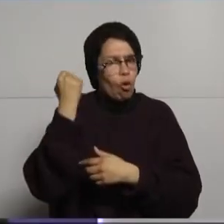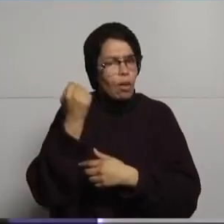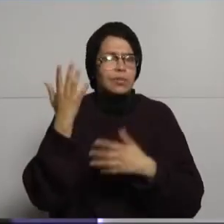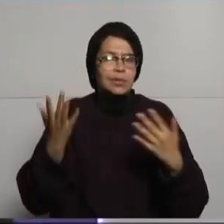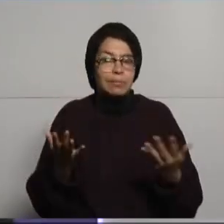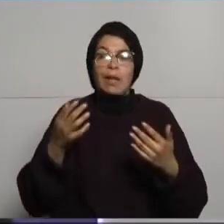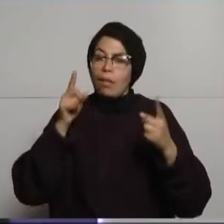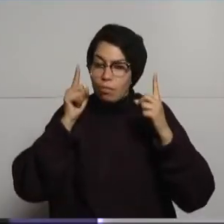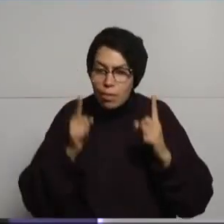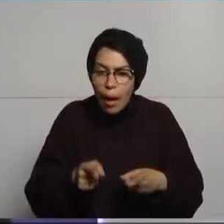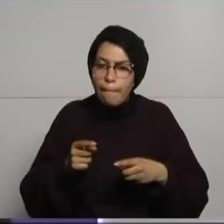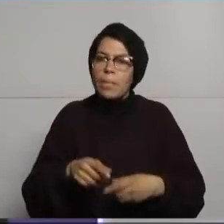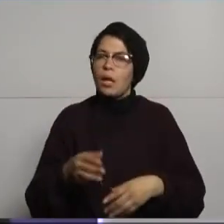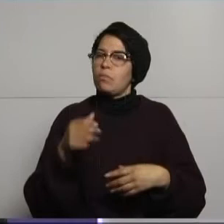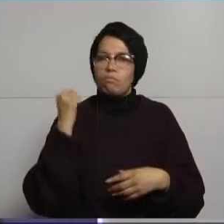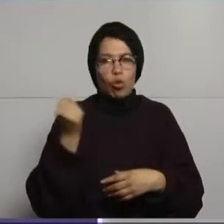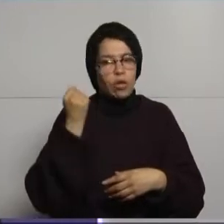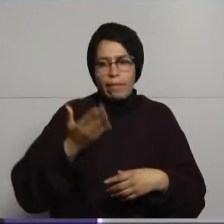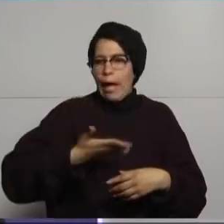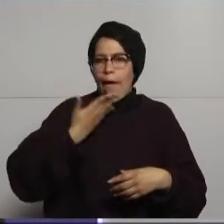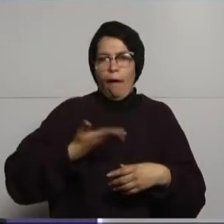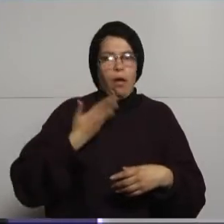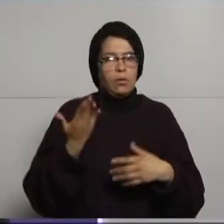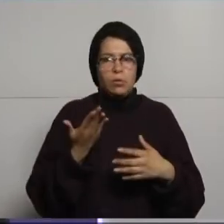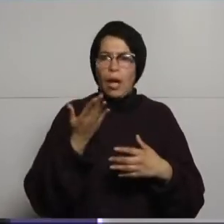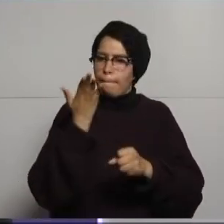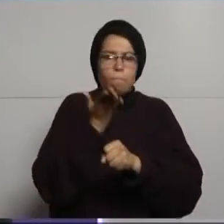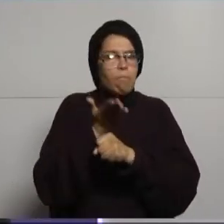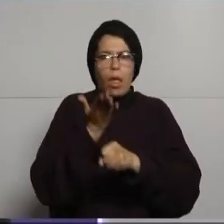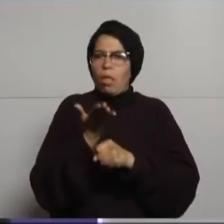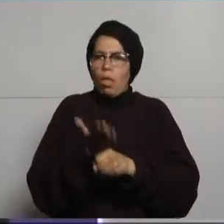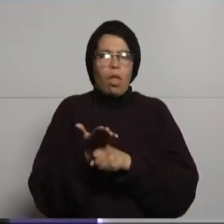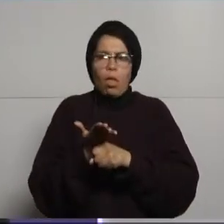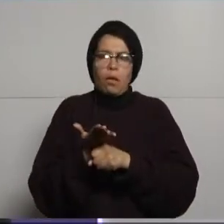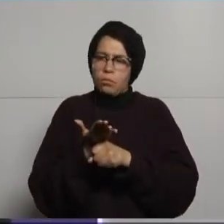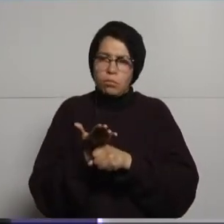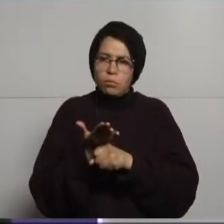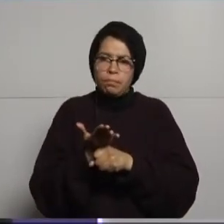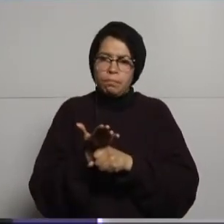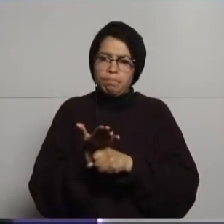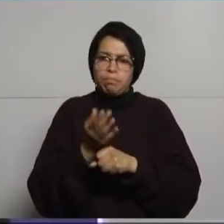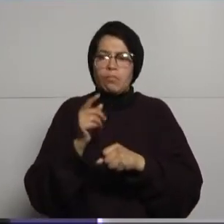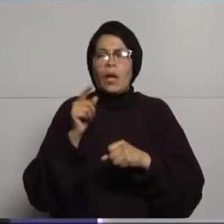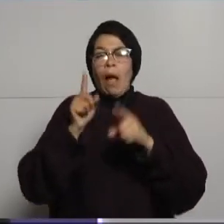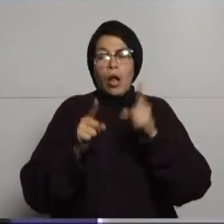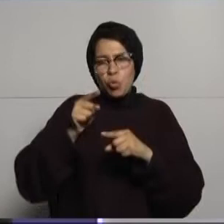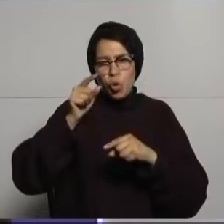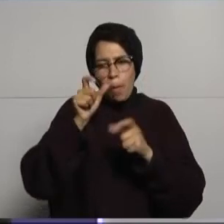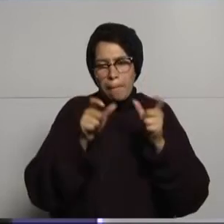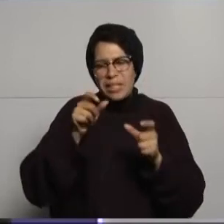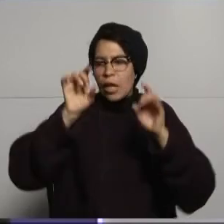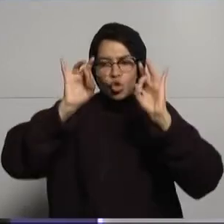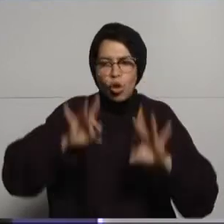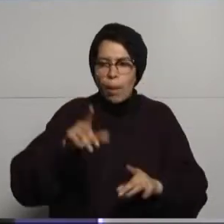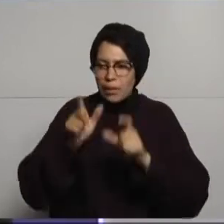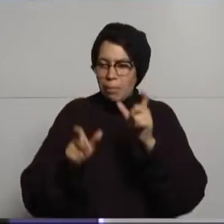el potencial que hay en las protestas. Para algunos protestar es para personas de mal vivir o para